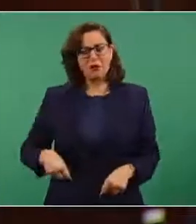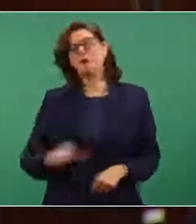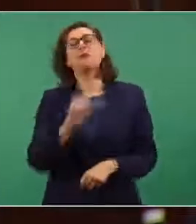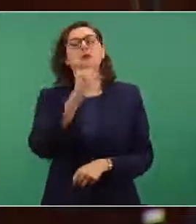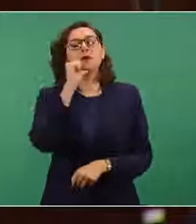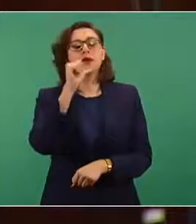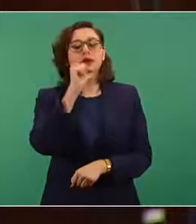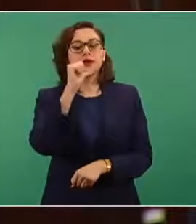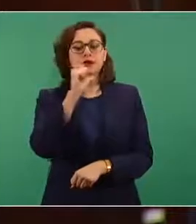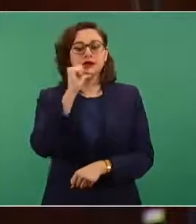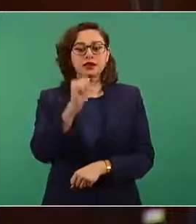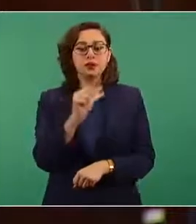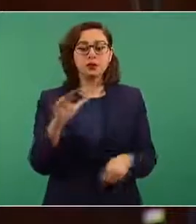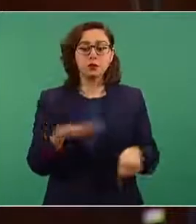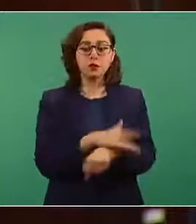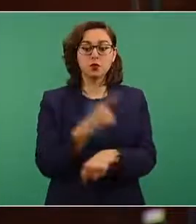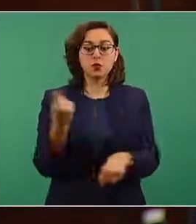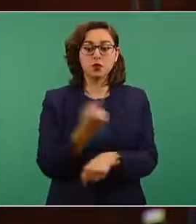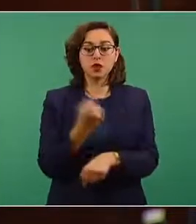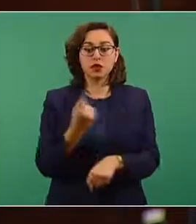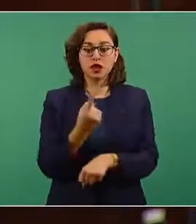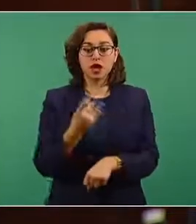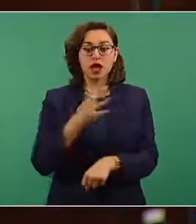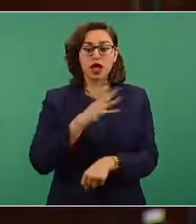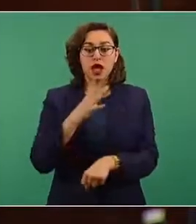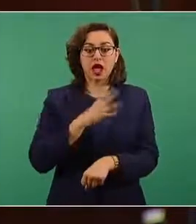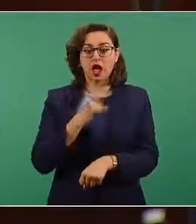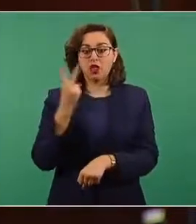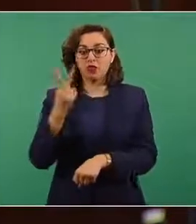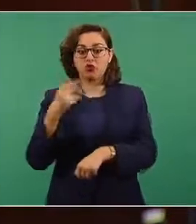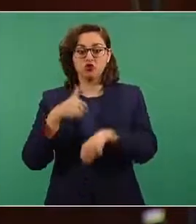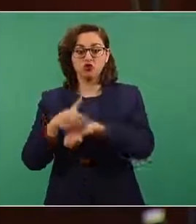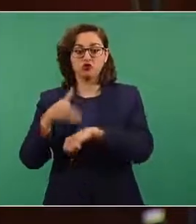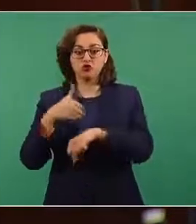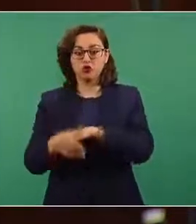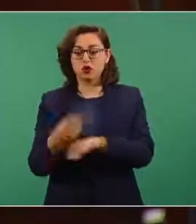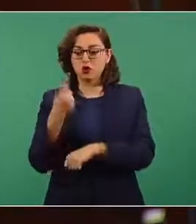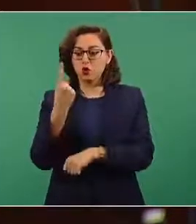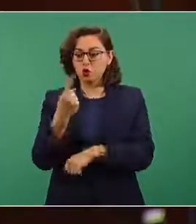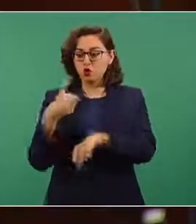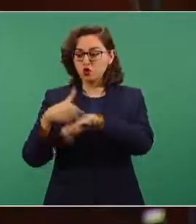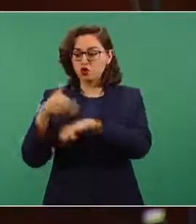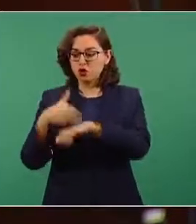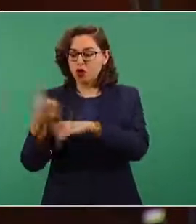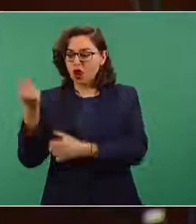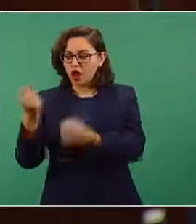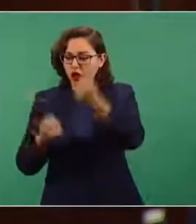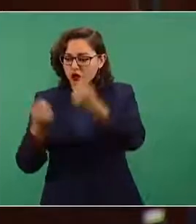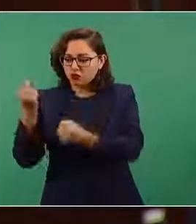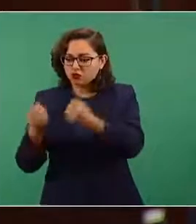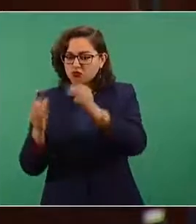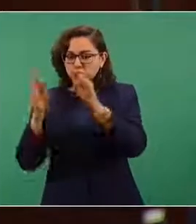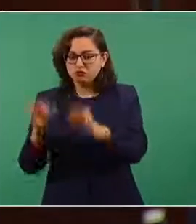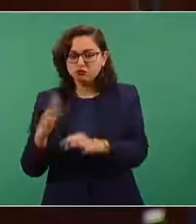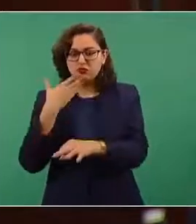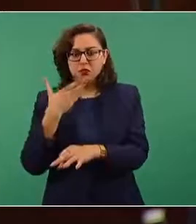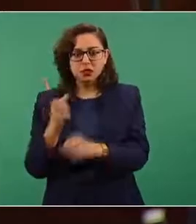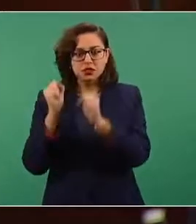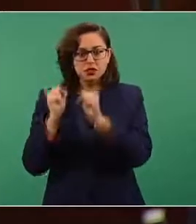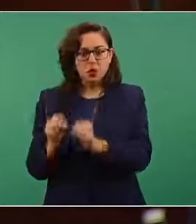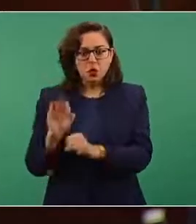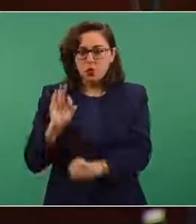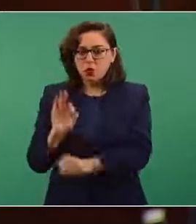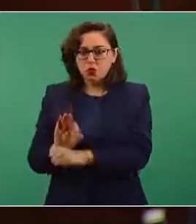porque hay dos números de series, la del carro que él traía, que está bien, que tiene incluso un seguro,